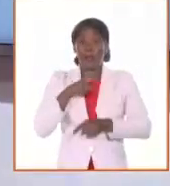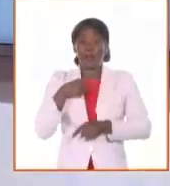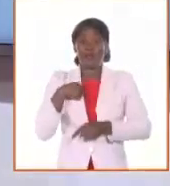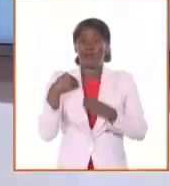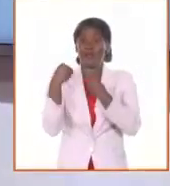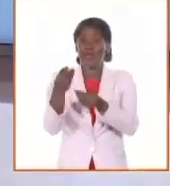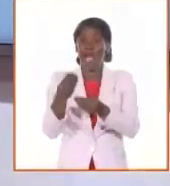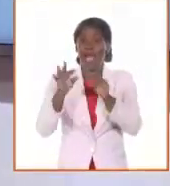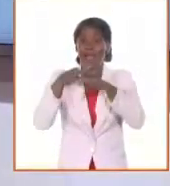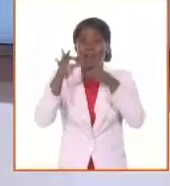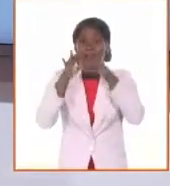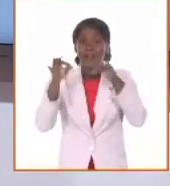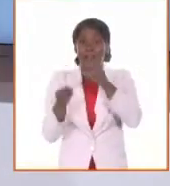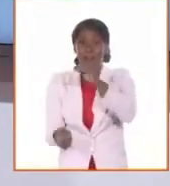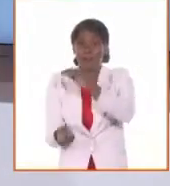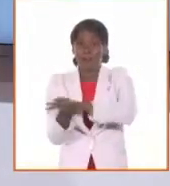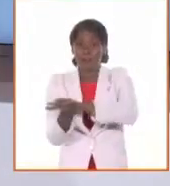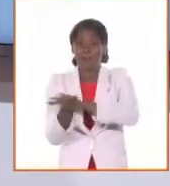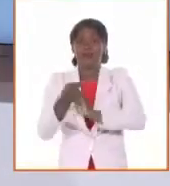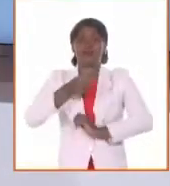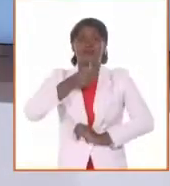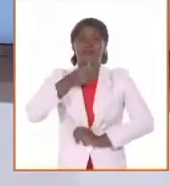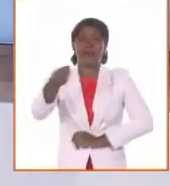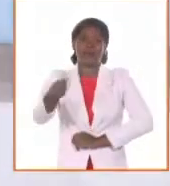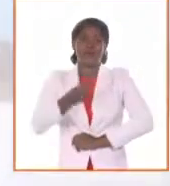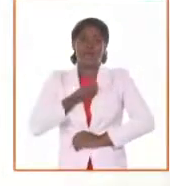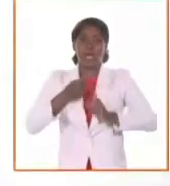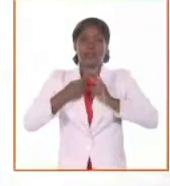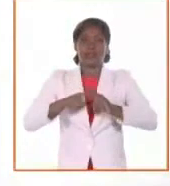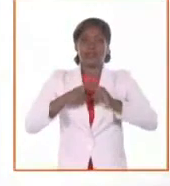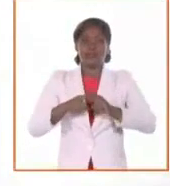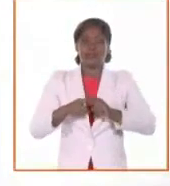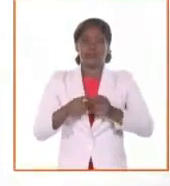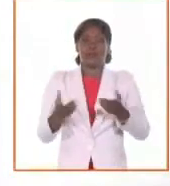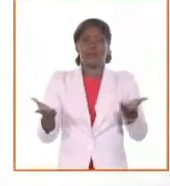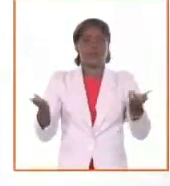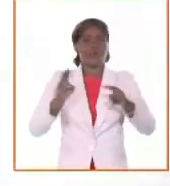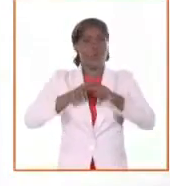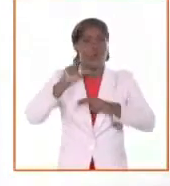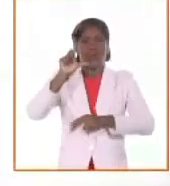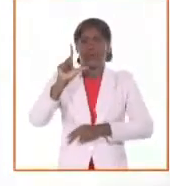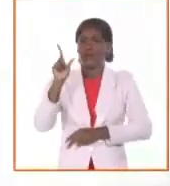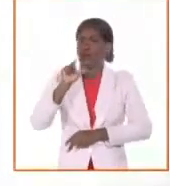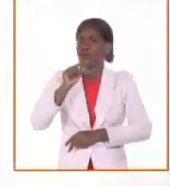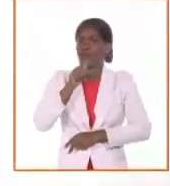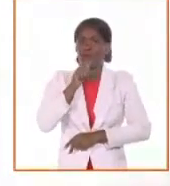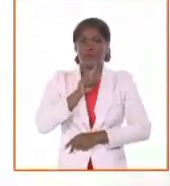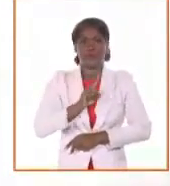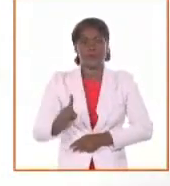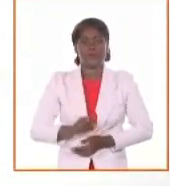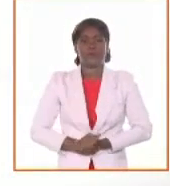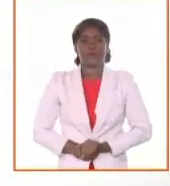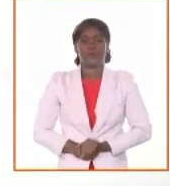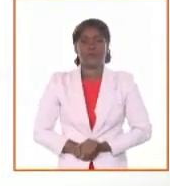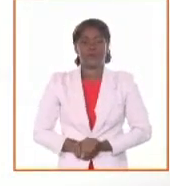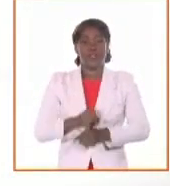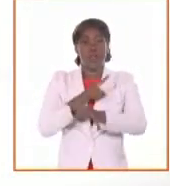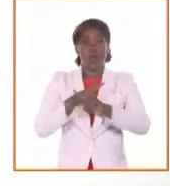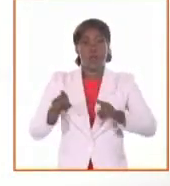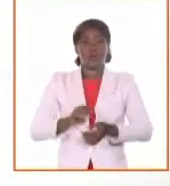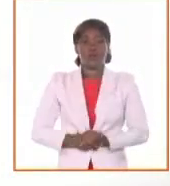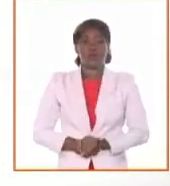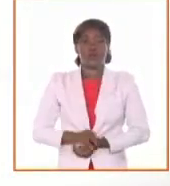nada dice judieski todo muy bonito pero mientras la civilización a Unión de Reyes seguimos